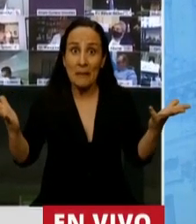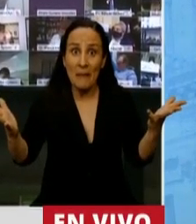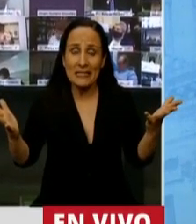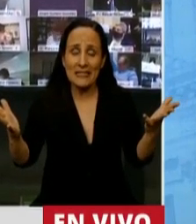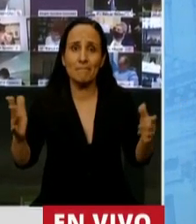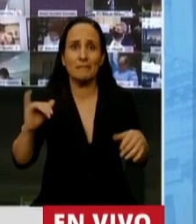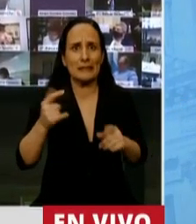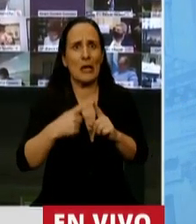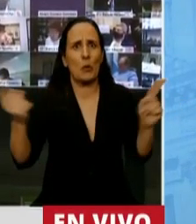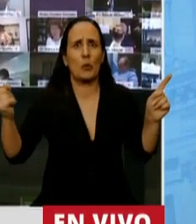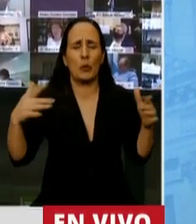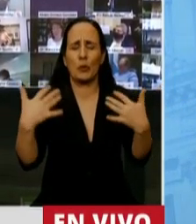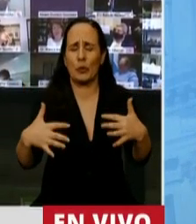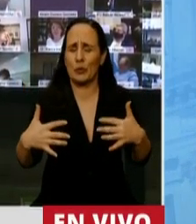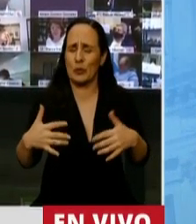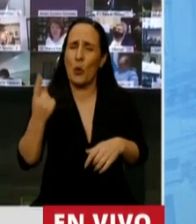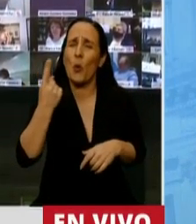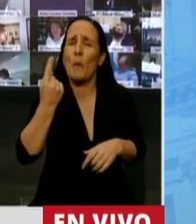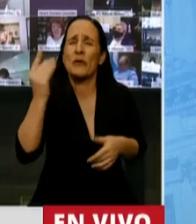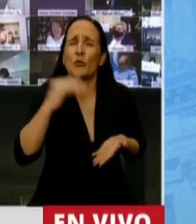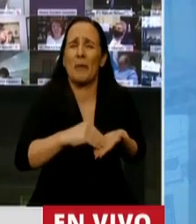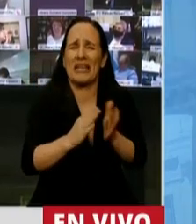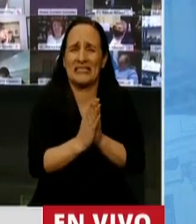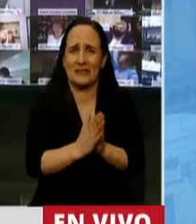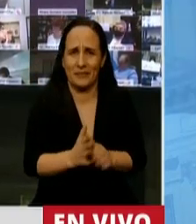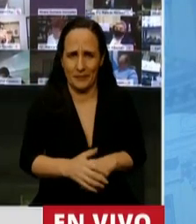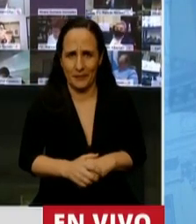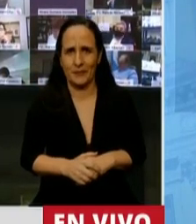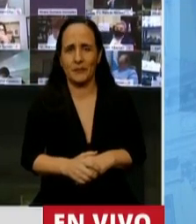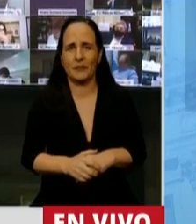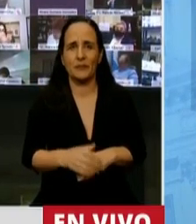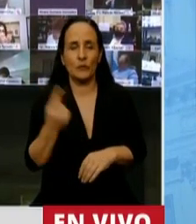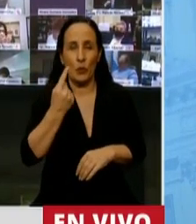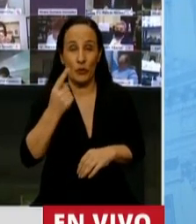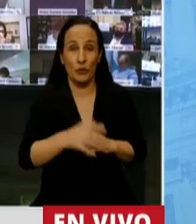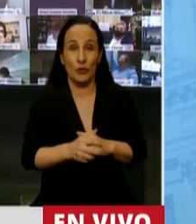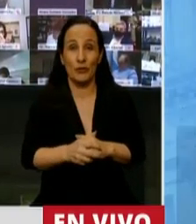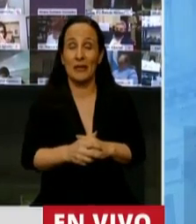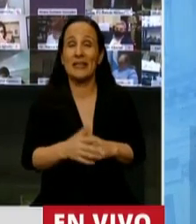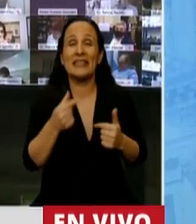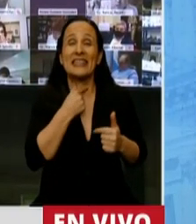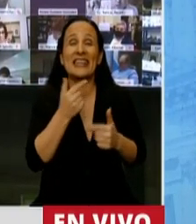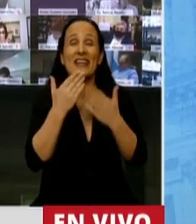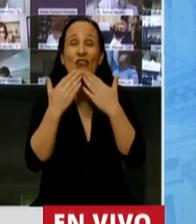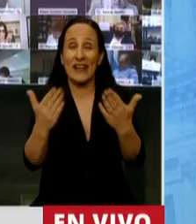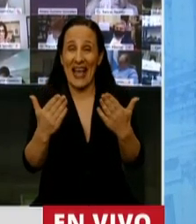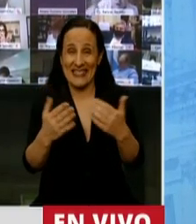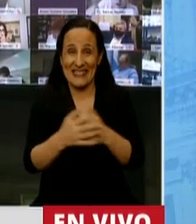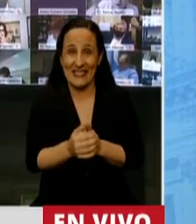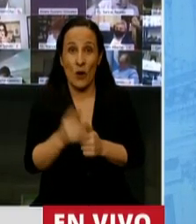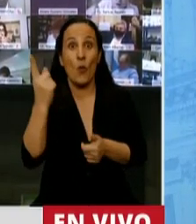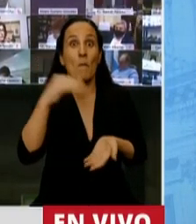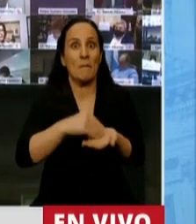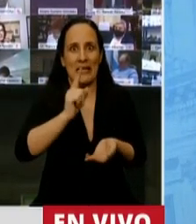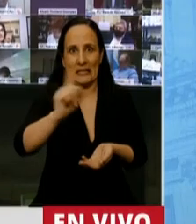Sí, largamente. ¿Un minuto más, señor presidente? Bueno, un minuto. No. Quiero agradecer. Uno más no.